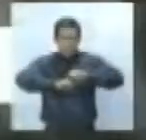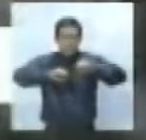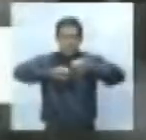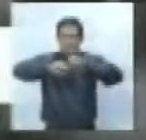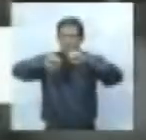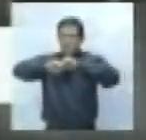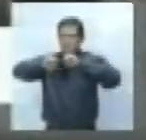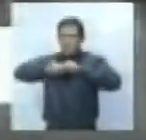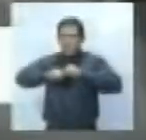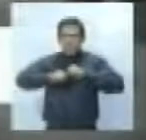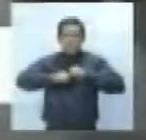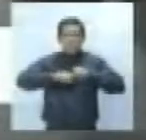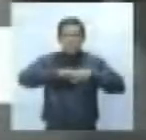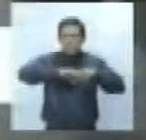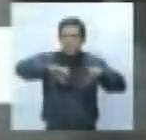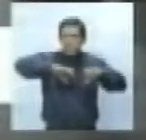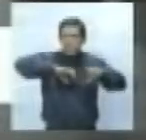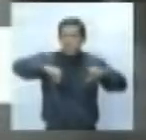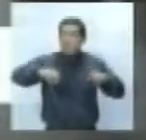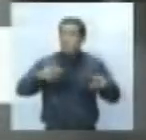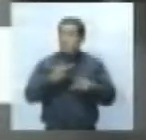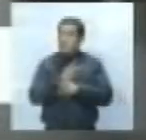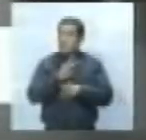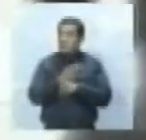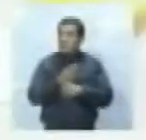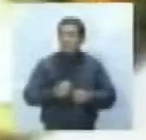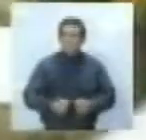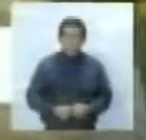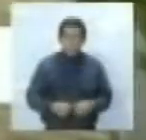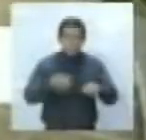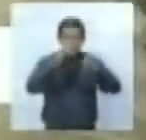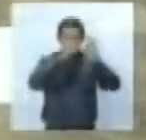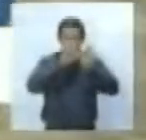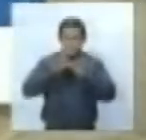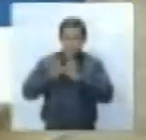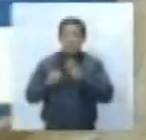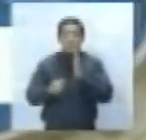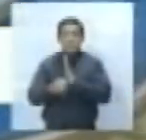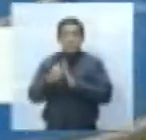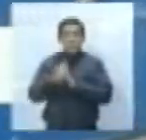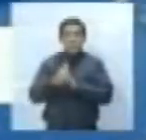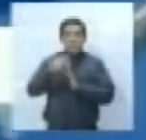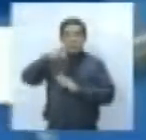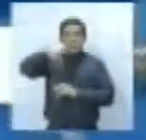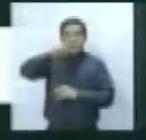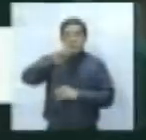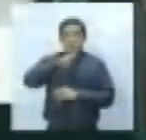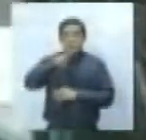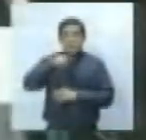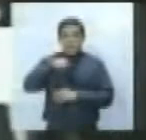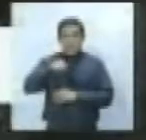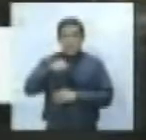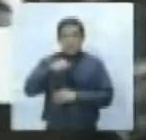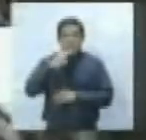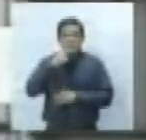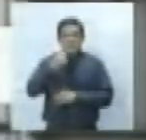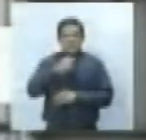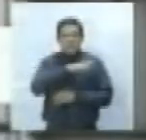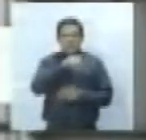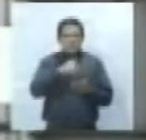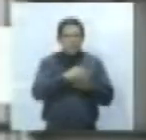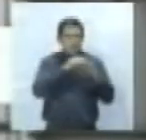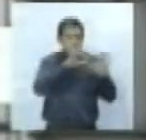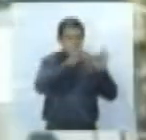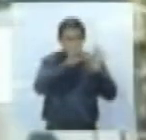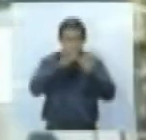superar los rangos permitidos eran inminentes ahora según el ministro de energía y recursos no renovables todas esas fugas